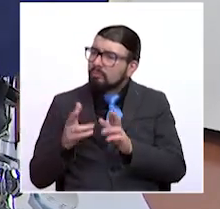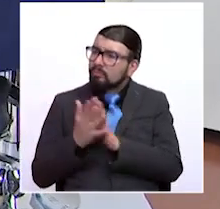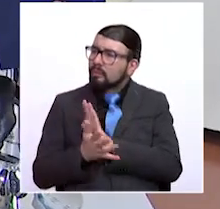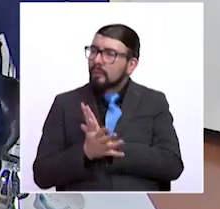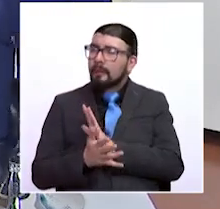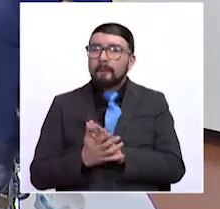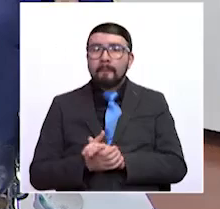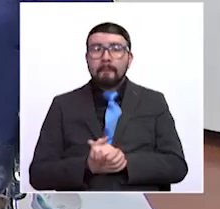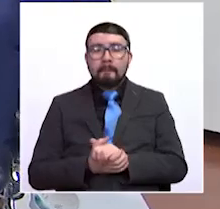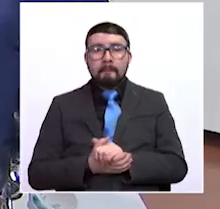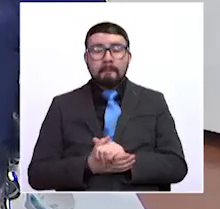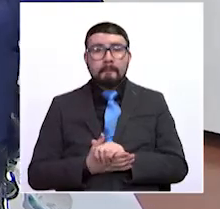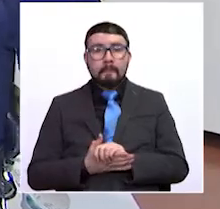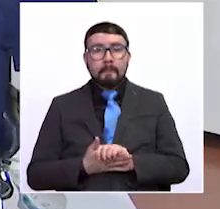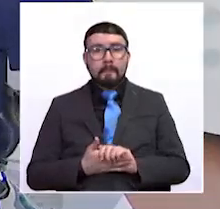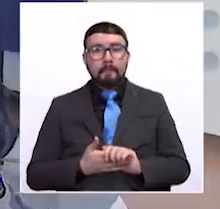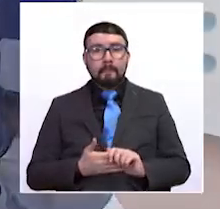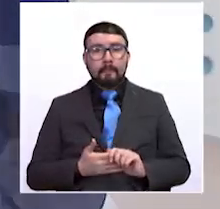Sí, es